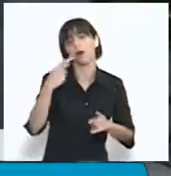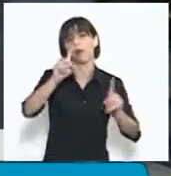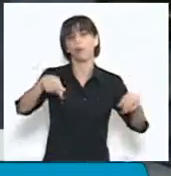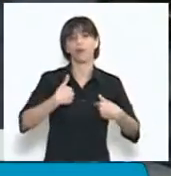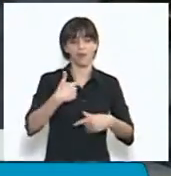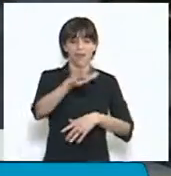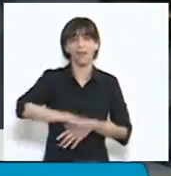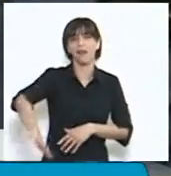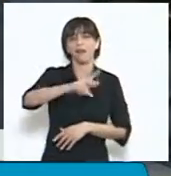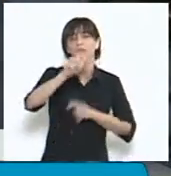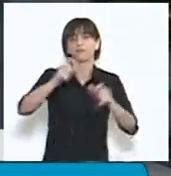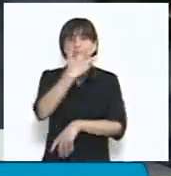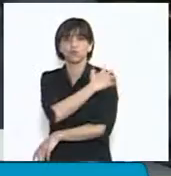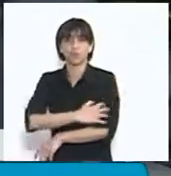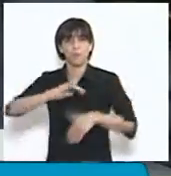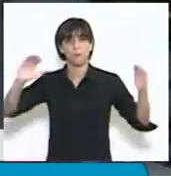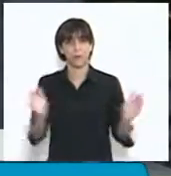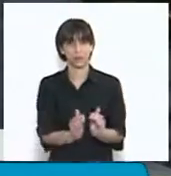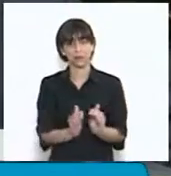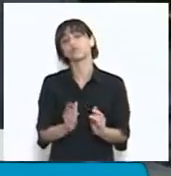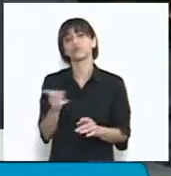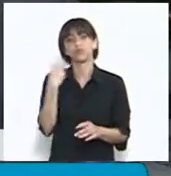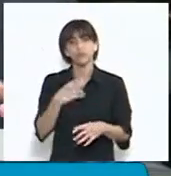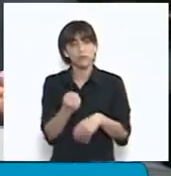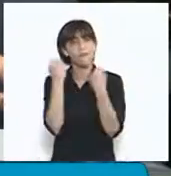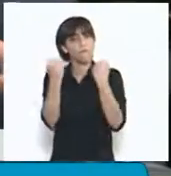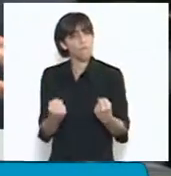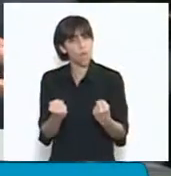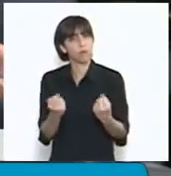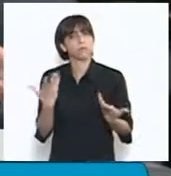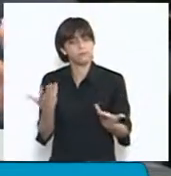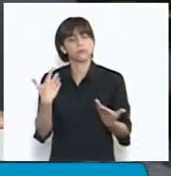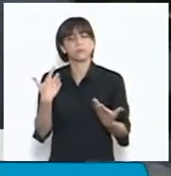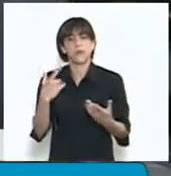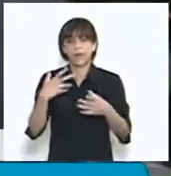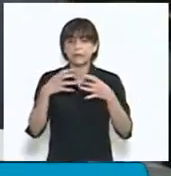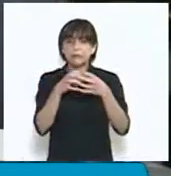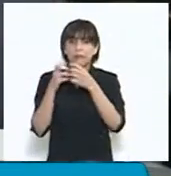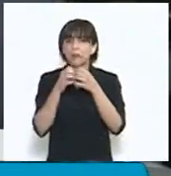Deberíamos en algún momento hacer un esfuerzo para lograr separar este debate,